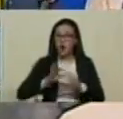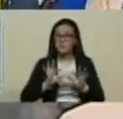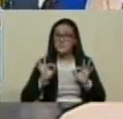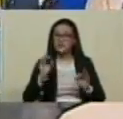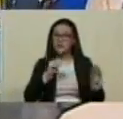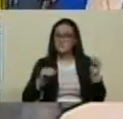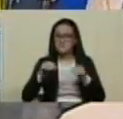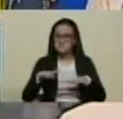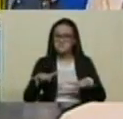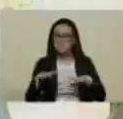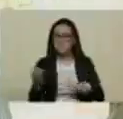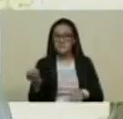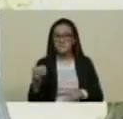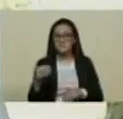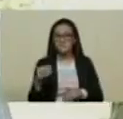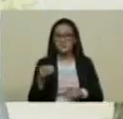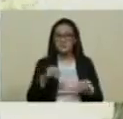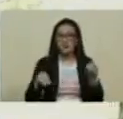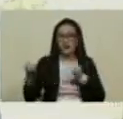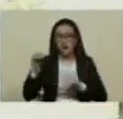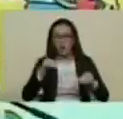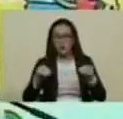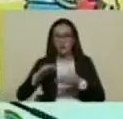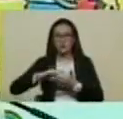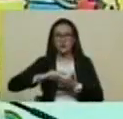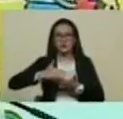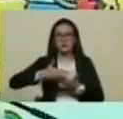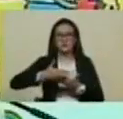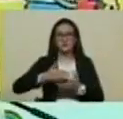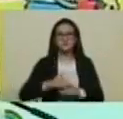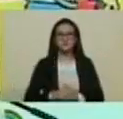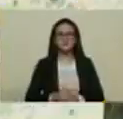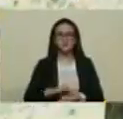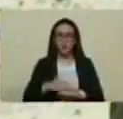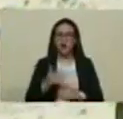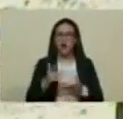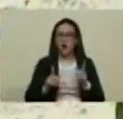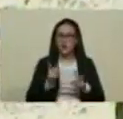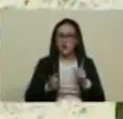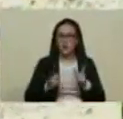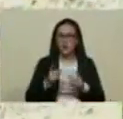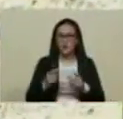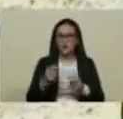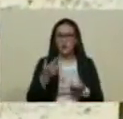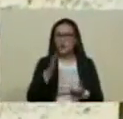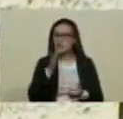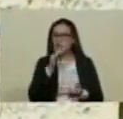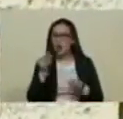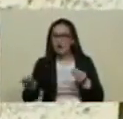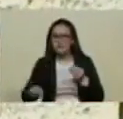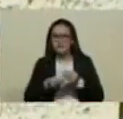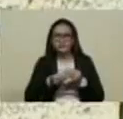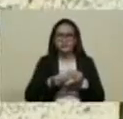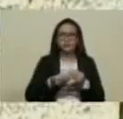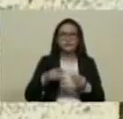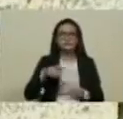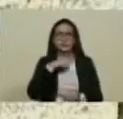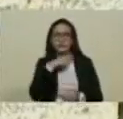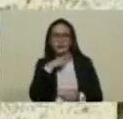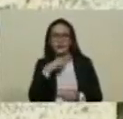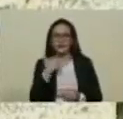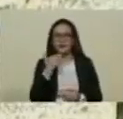de Educación, de mantenimiento de canaimas. Porque ha habido problemas con los repuestos, lo sé,